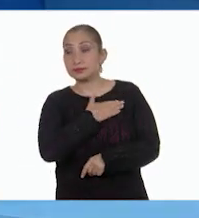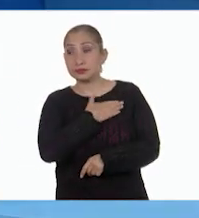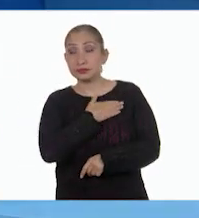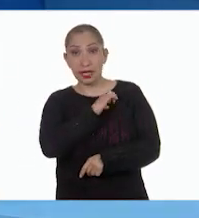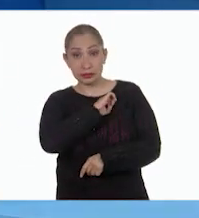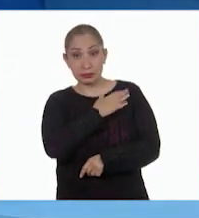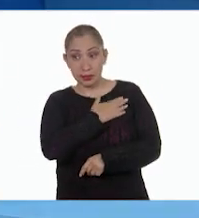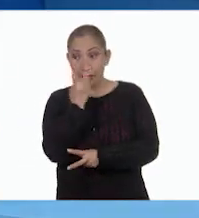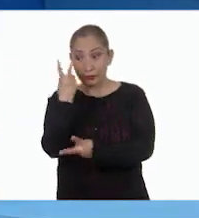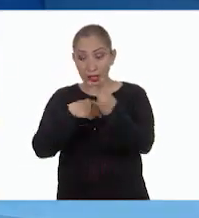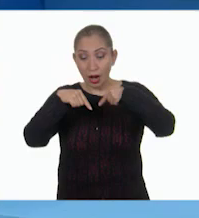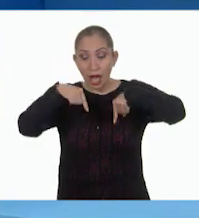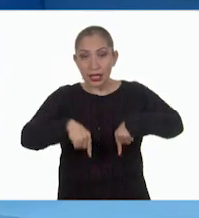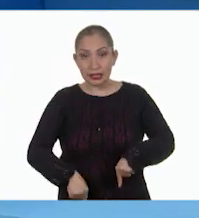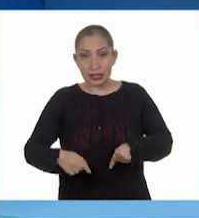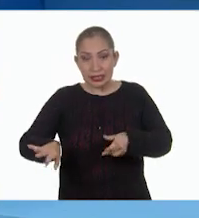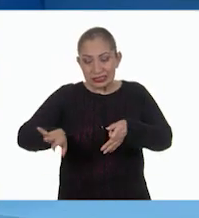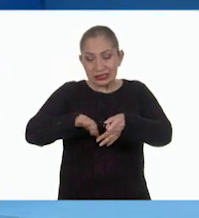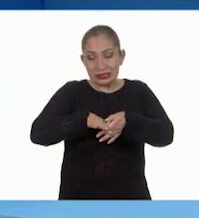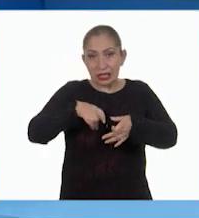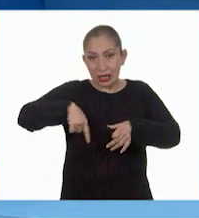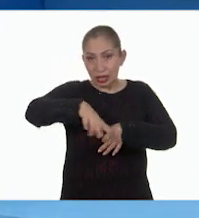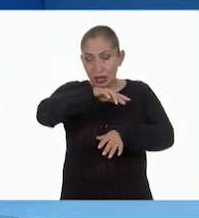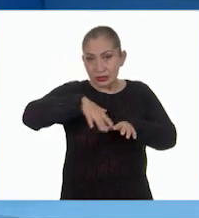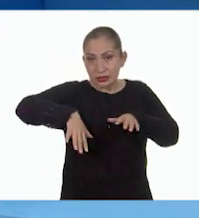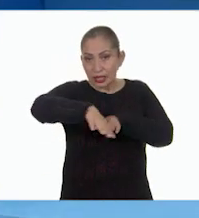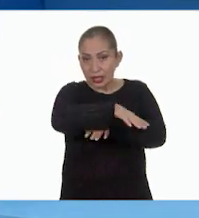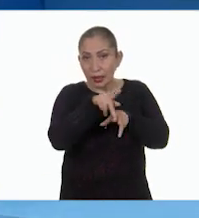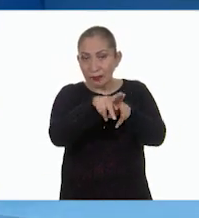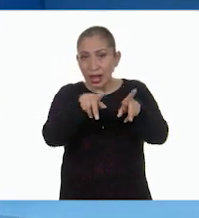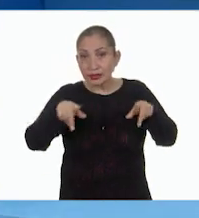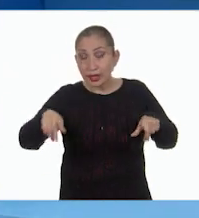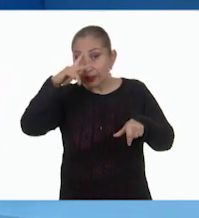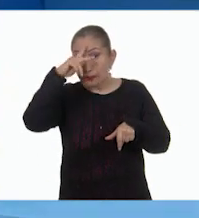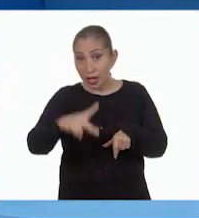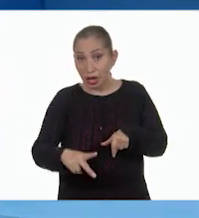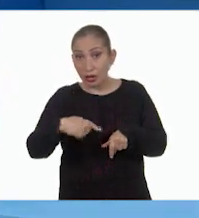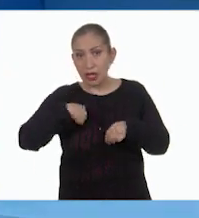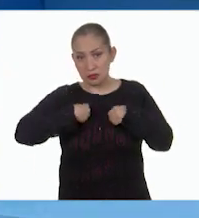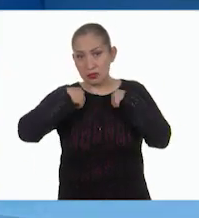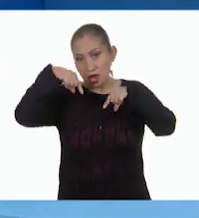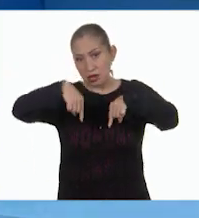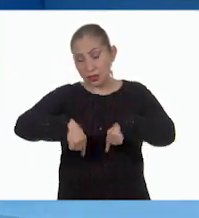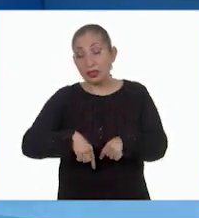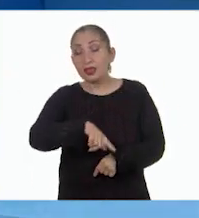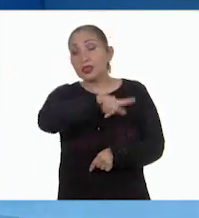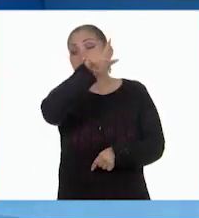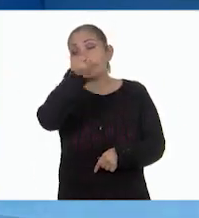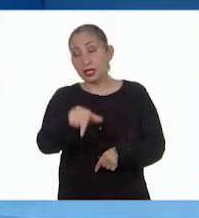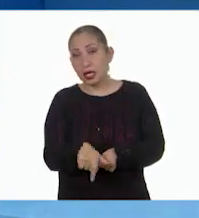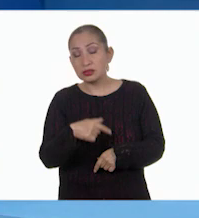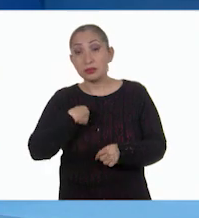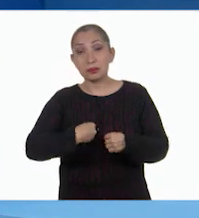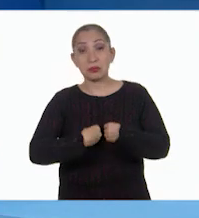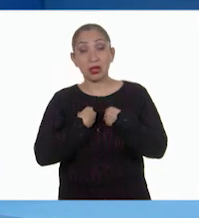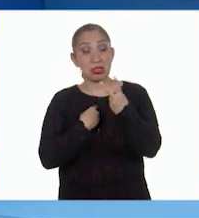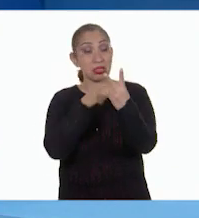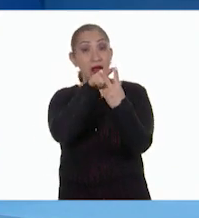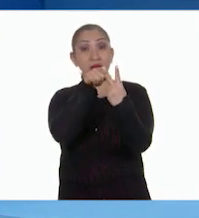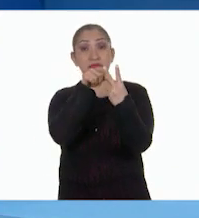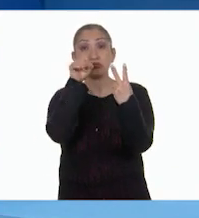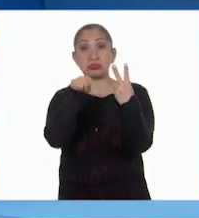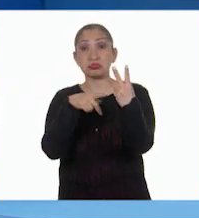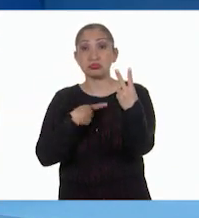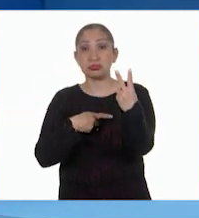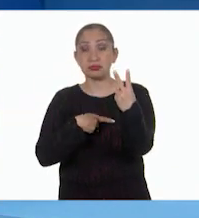conoce llegaron a las costas del actual México y vivieron en estas tierras. Sin embargo, al final solo sobrevivieron dos de los